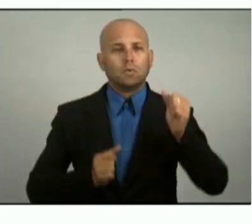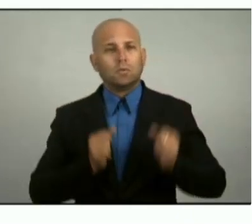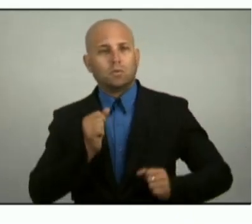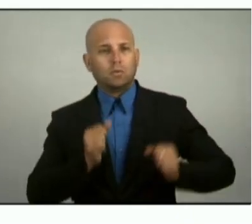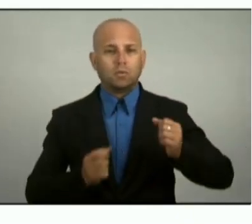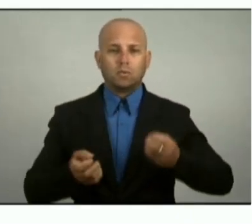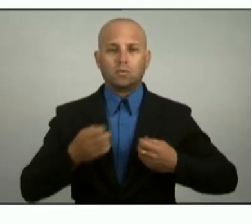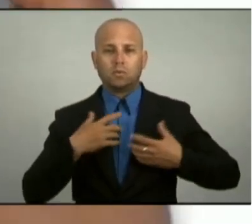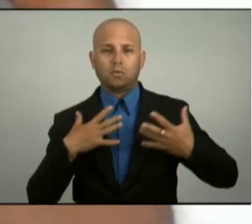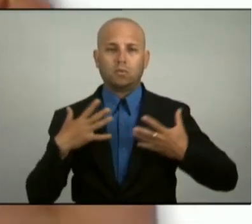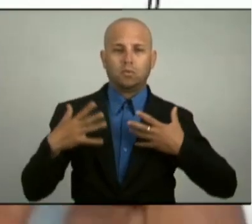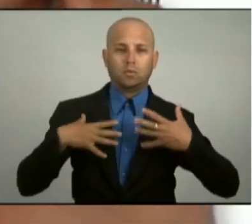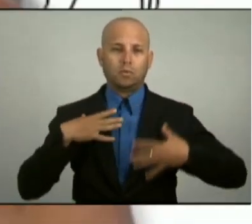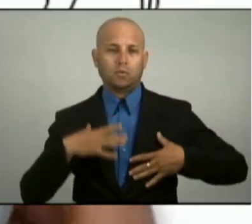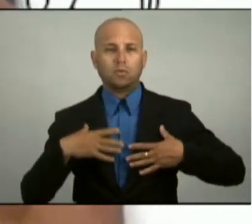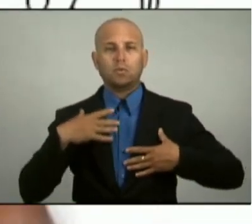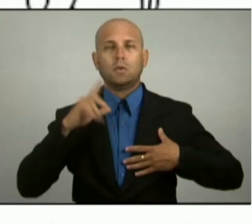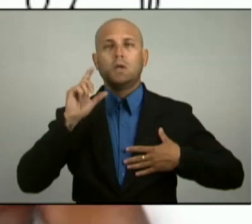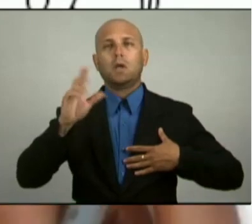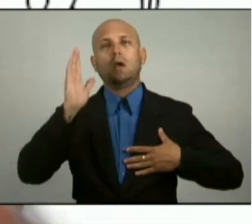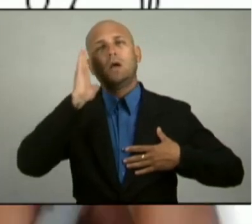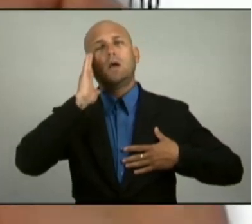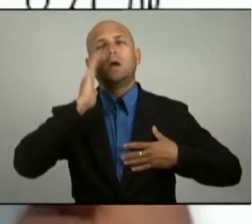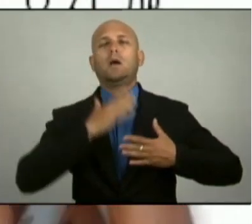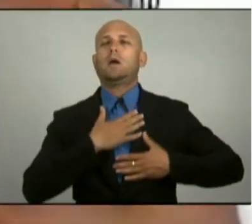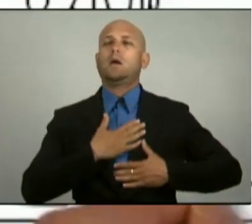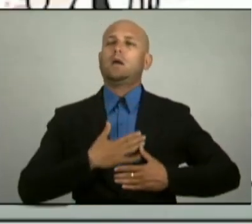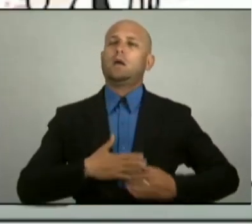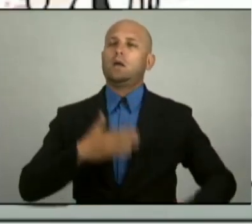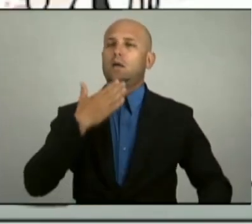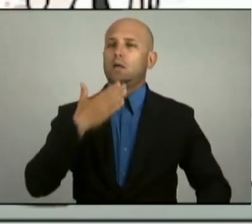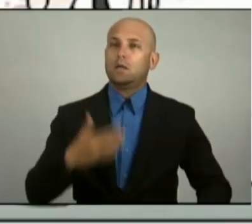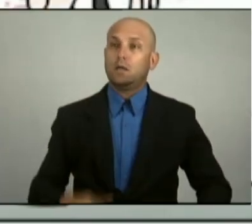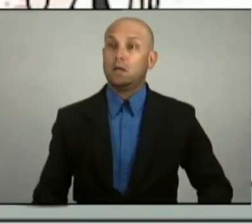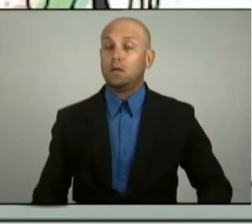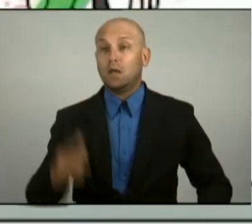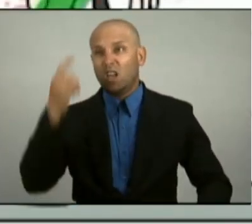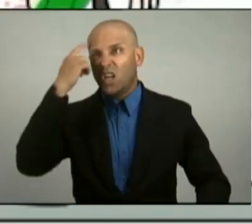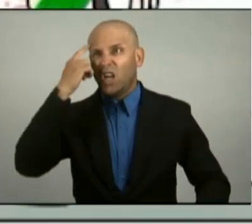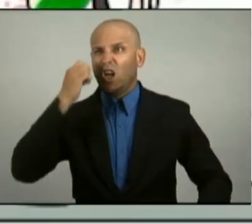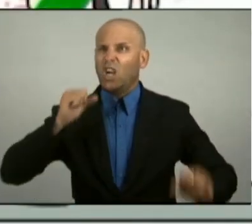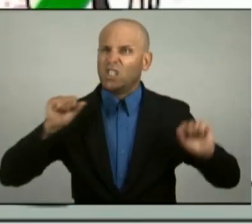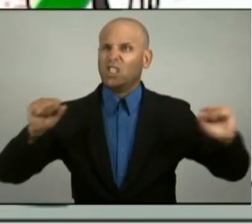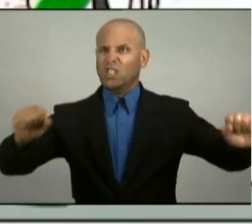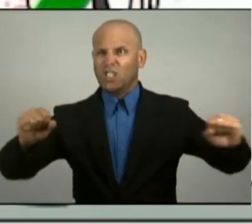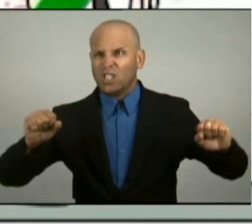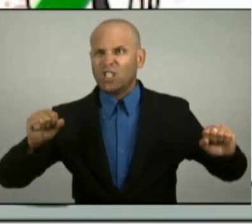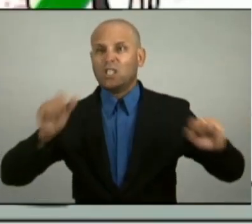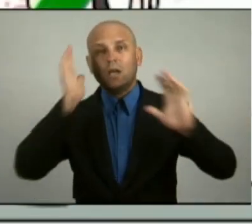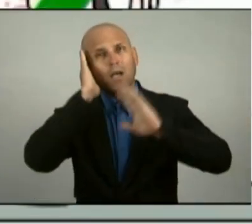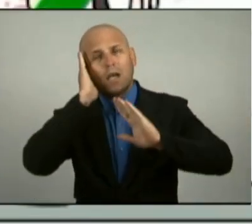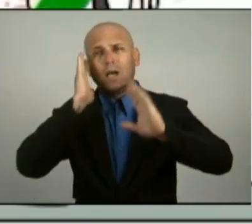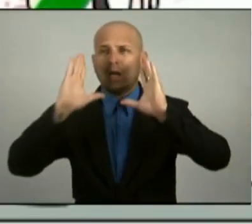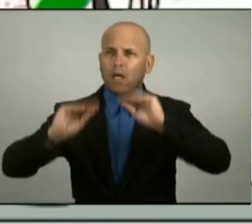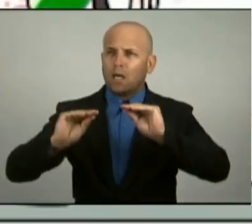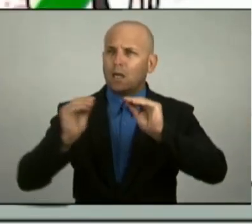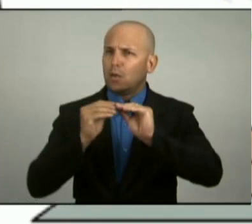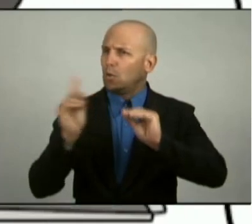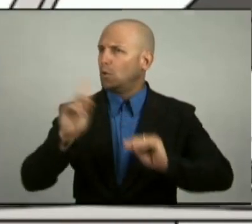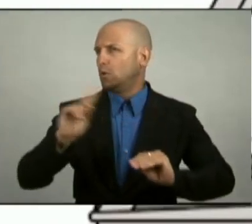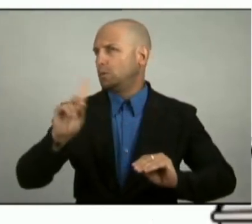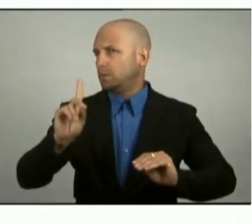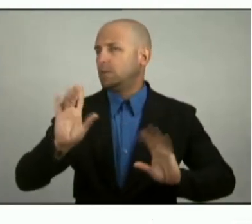ayudar a mejorar la calidad del sueño Aunque es importante evitar el ejercicio vigoroso cerca de la hora de dormir